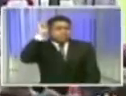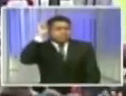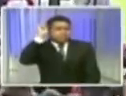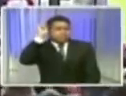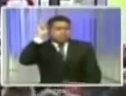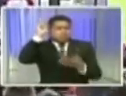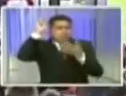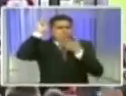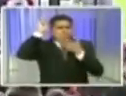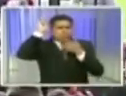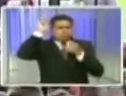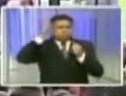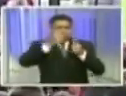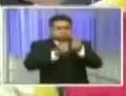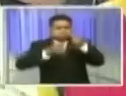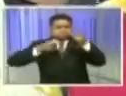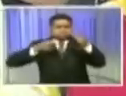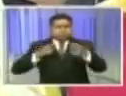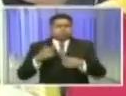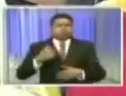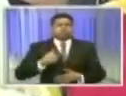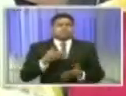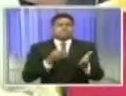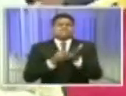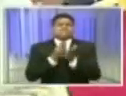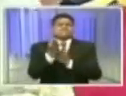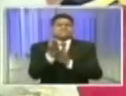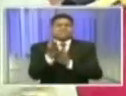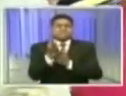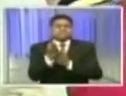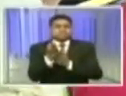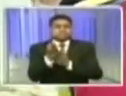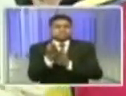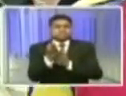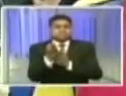¿Hubiera sido leal a Guaycaipuro o lo hubiera dejado solo?